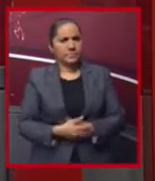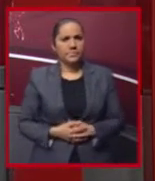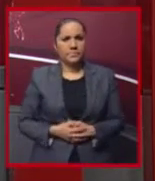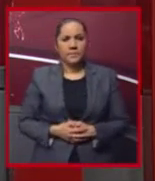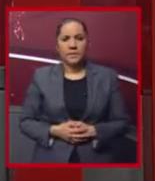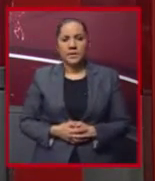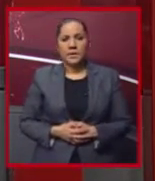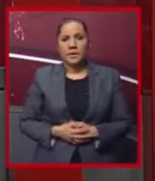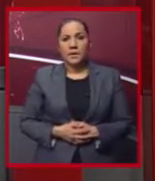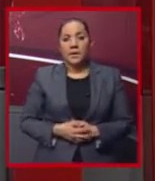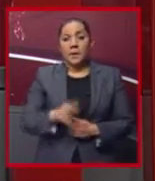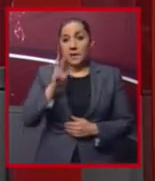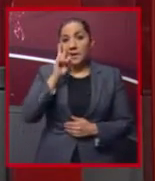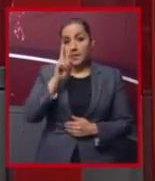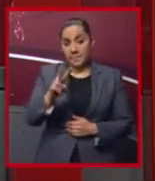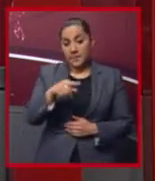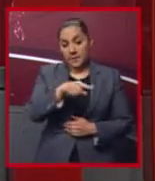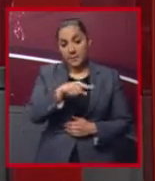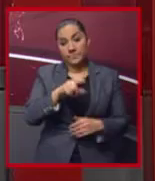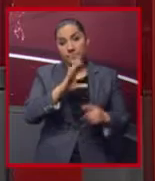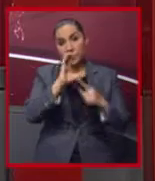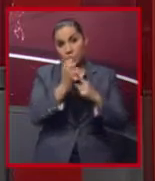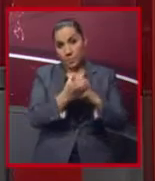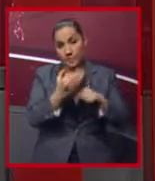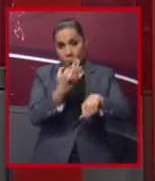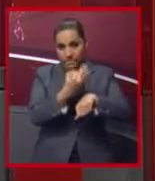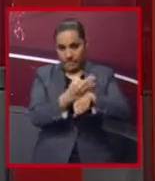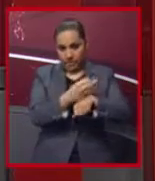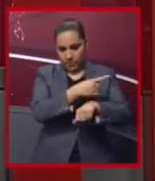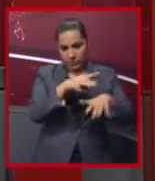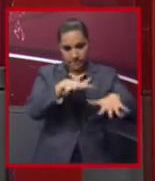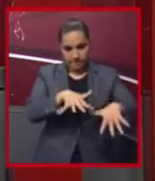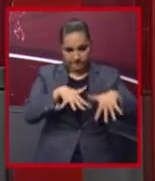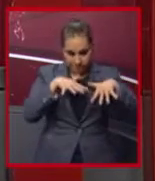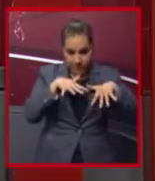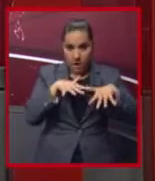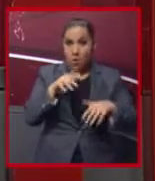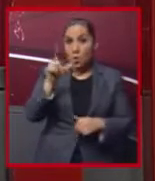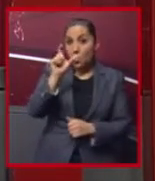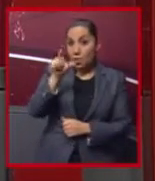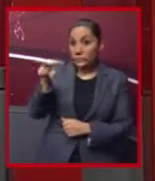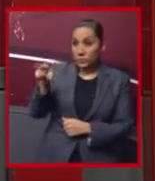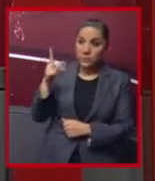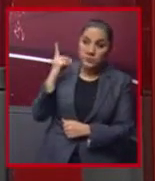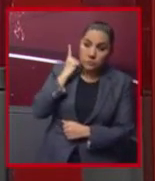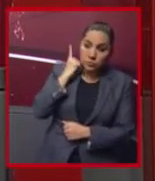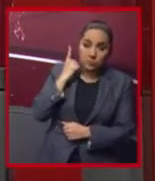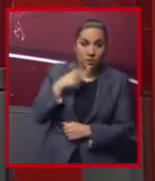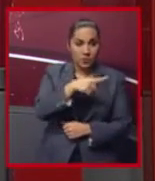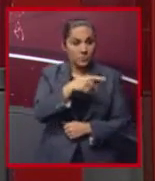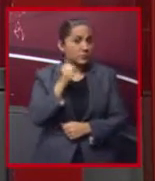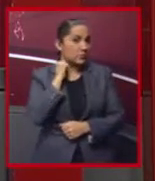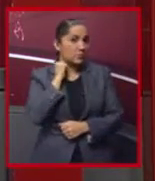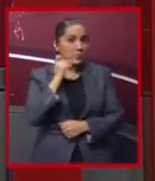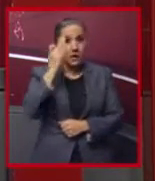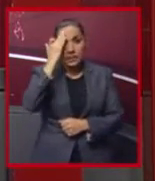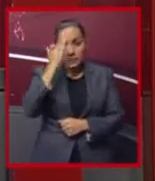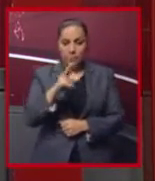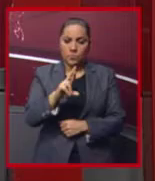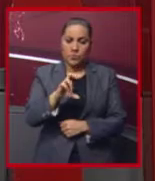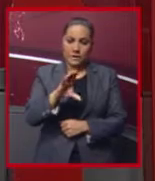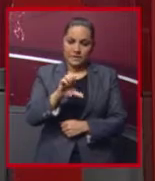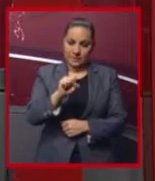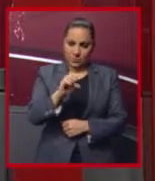Ahí vemos cómo la Comisión Permanente tiene estas facultades. En tanto el Congreso está en receso, la Comisión Permanente está